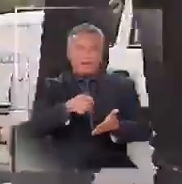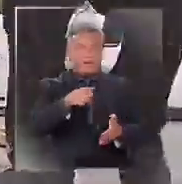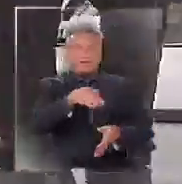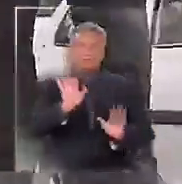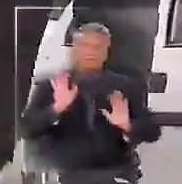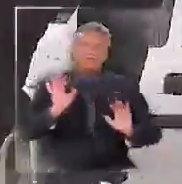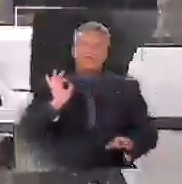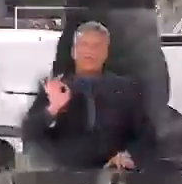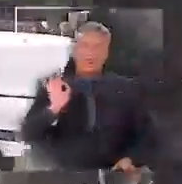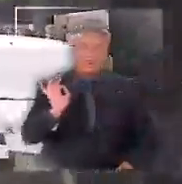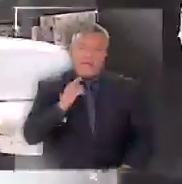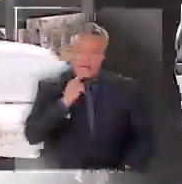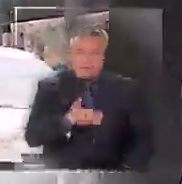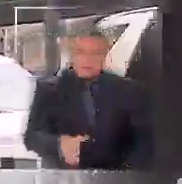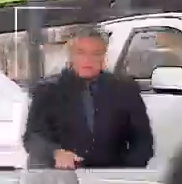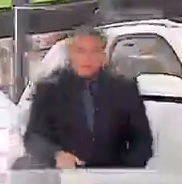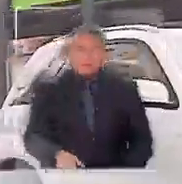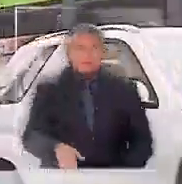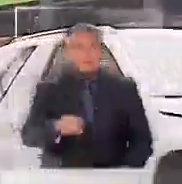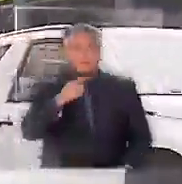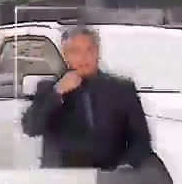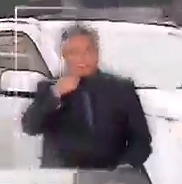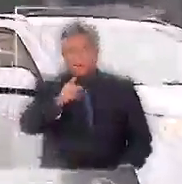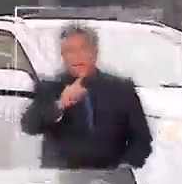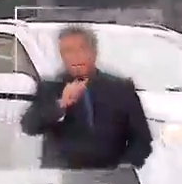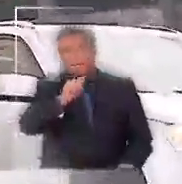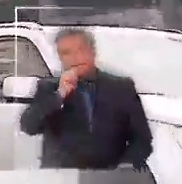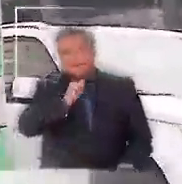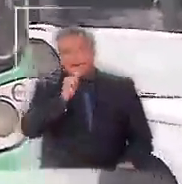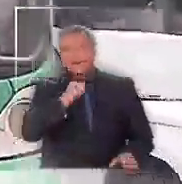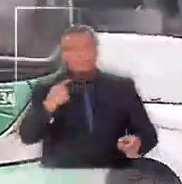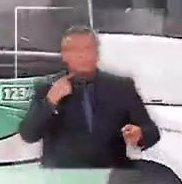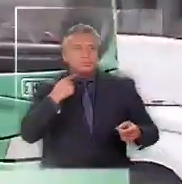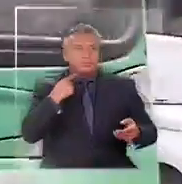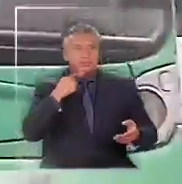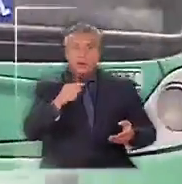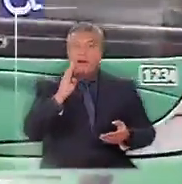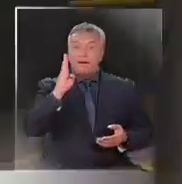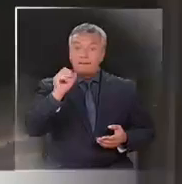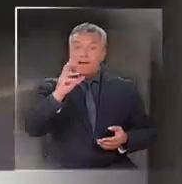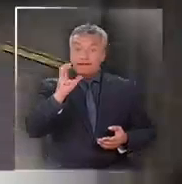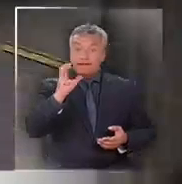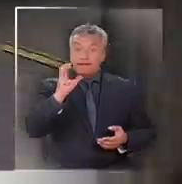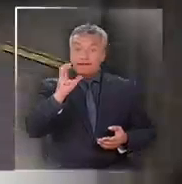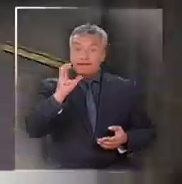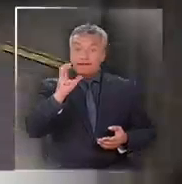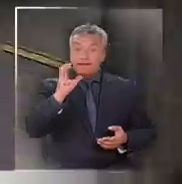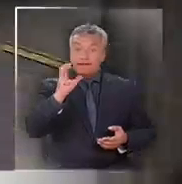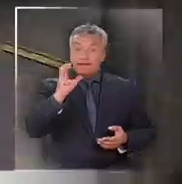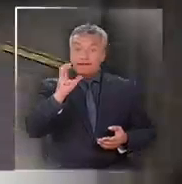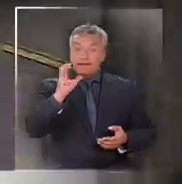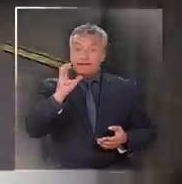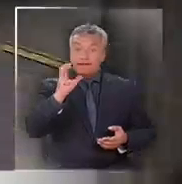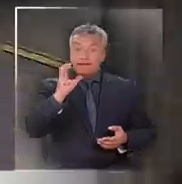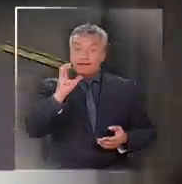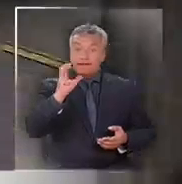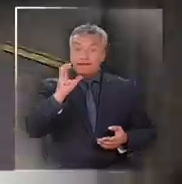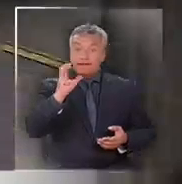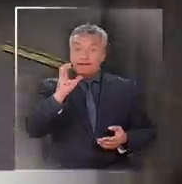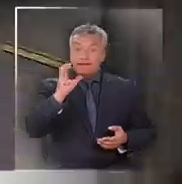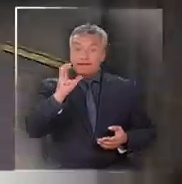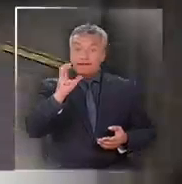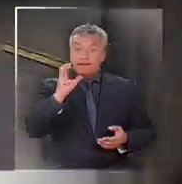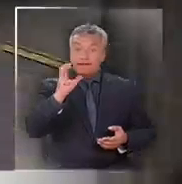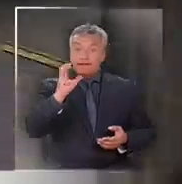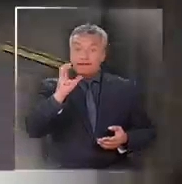normal. No hay usuario que no diga que nos faltan mejoras. Bárbara por ahora se va a su casa. La evasión diga que nos faltan mejoras. Bárbara por